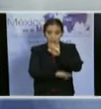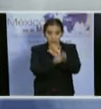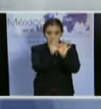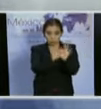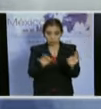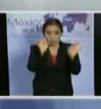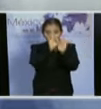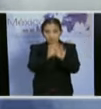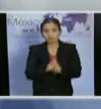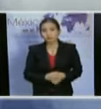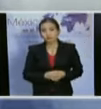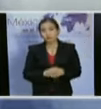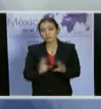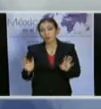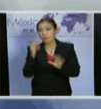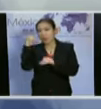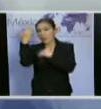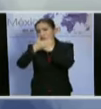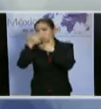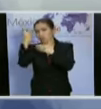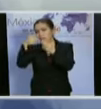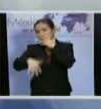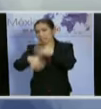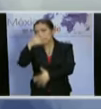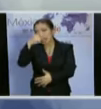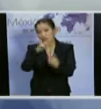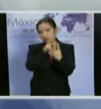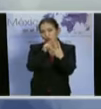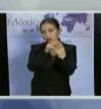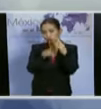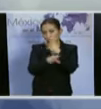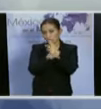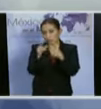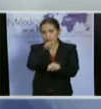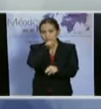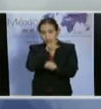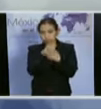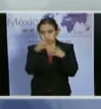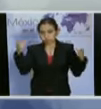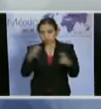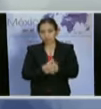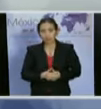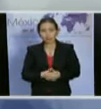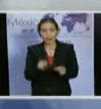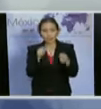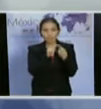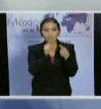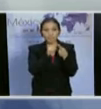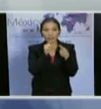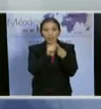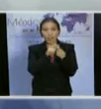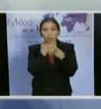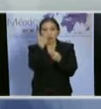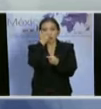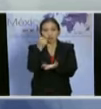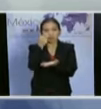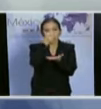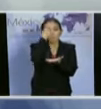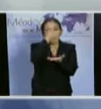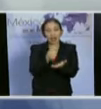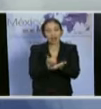fundamental? De cara a 2015 hay dos cuestiones que nos preocupan tremendamente. La primera es la financiación para